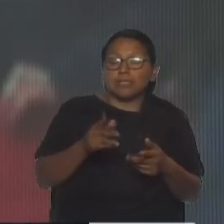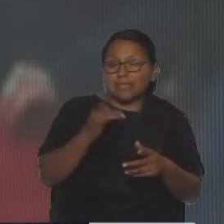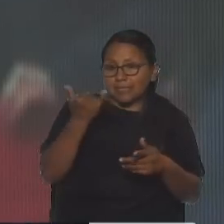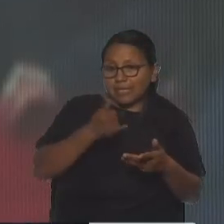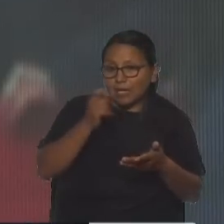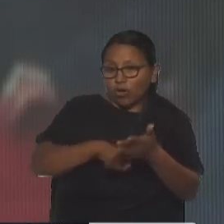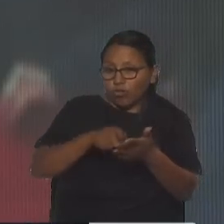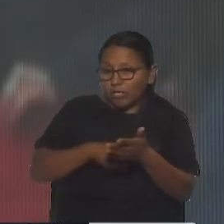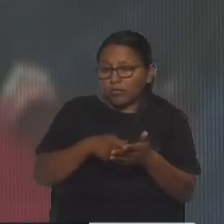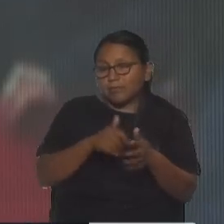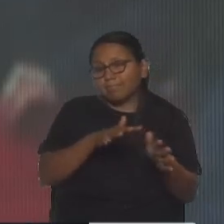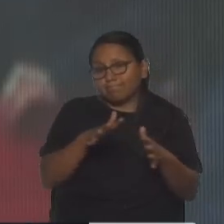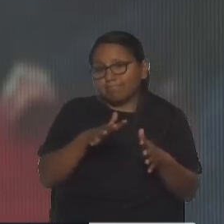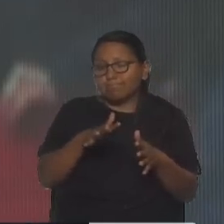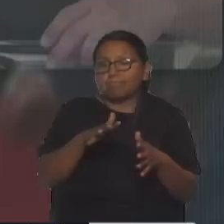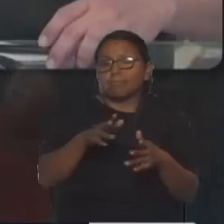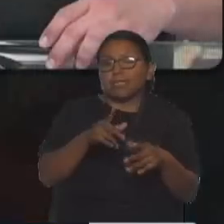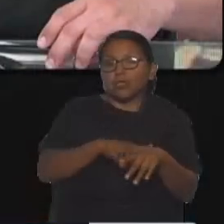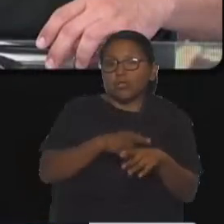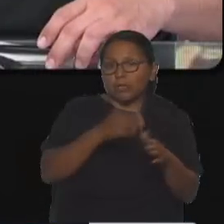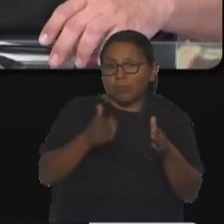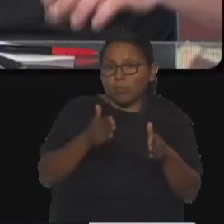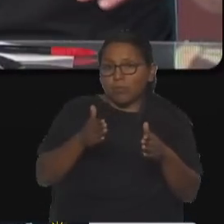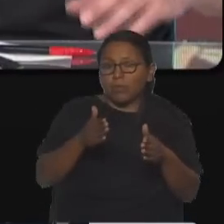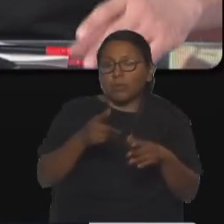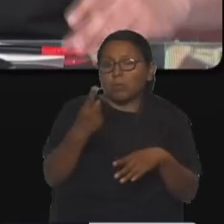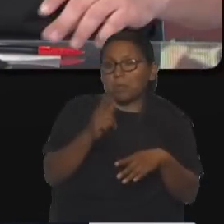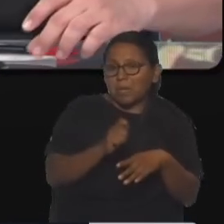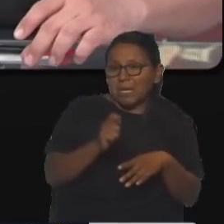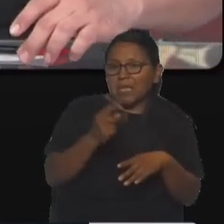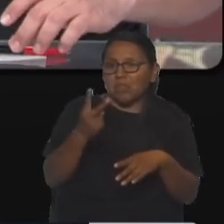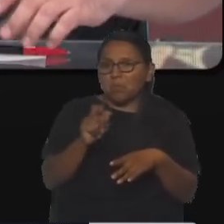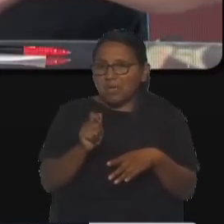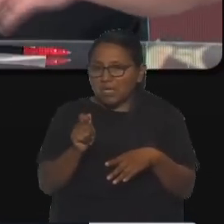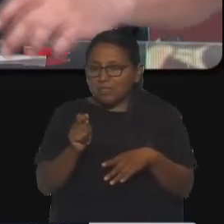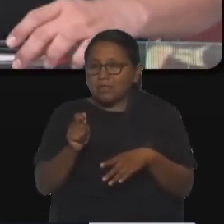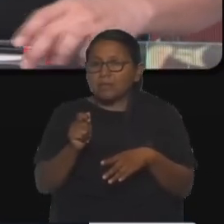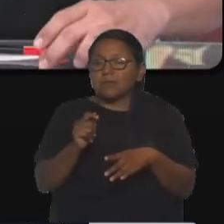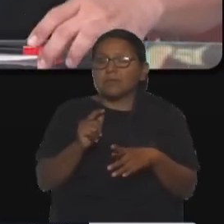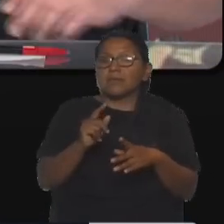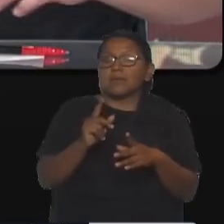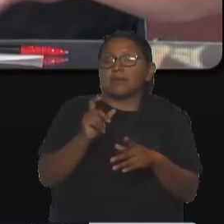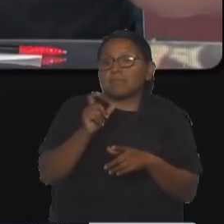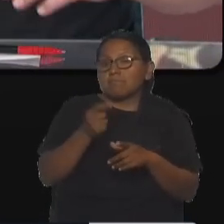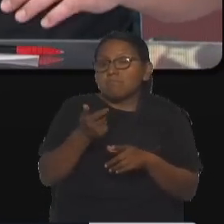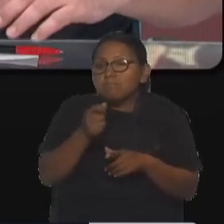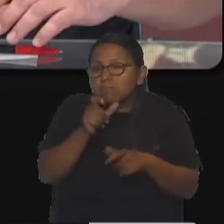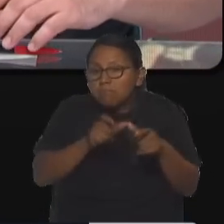contrataciones muy precarias en cuanto a lo temporal, contrataciones de 1 mes, de 2 meses. Hay poco empleado, por lo